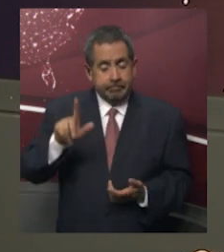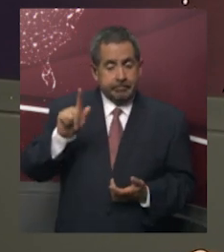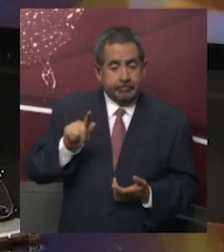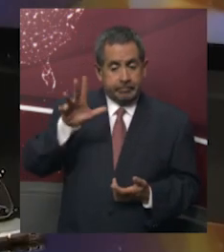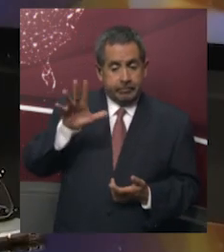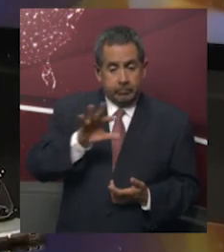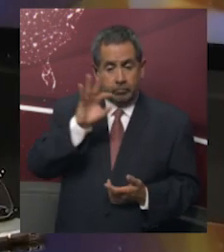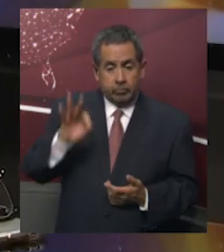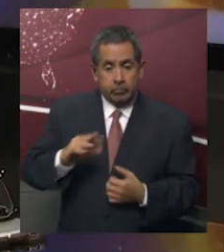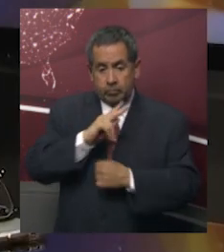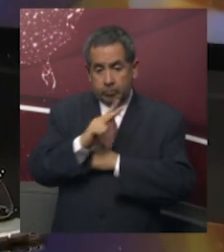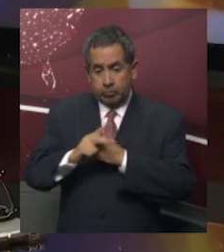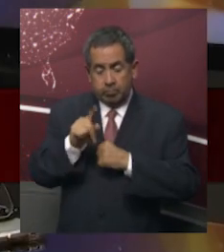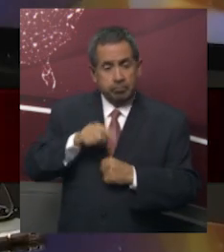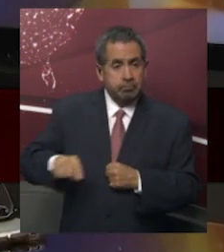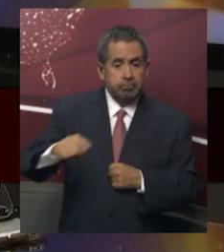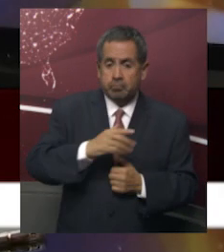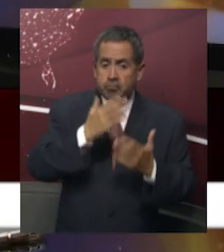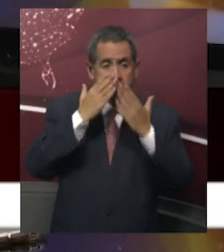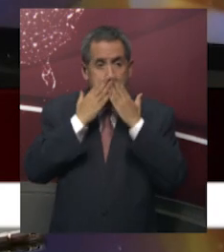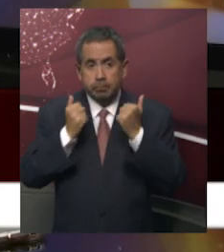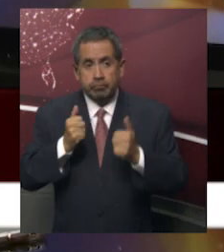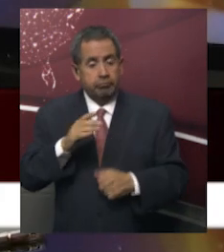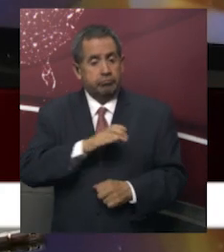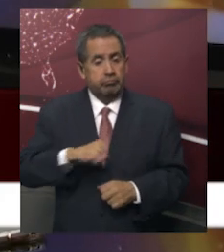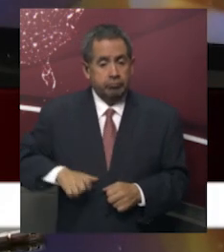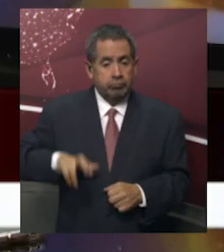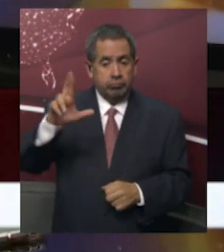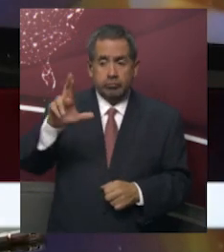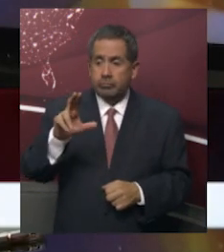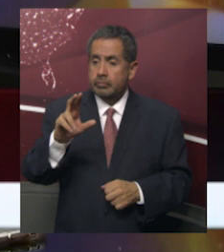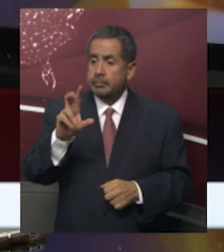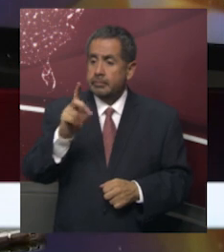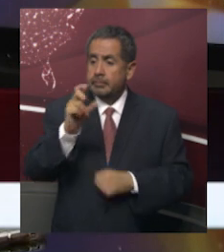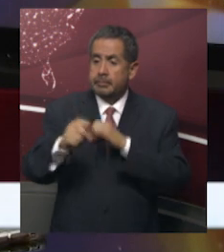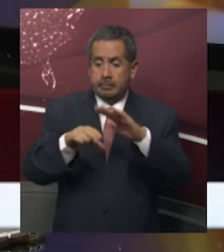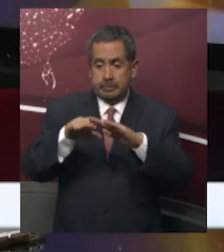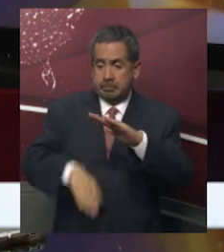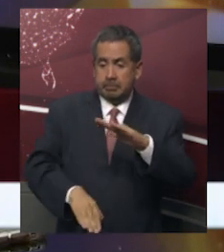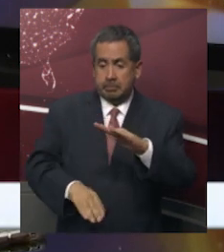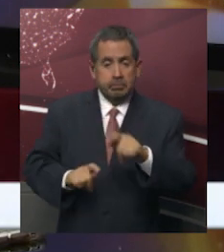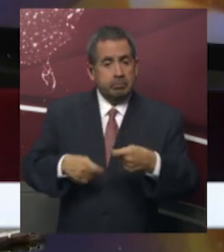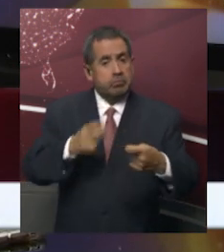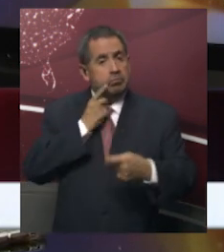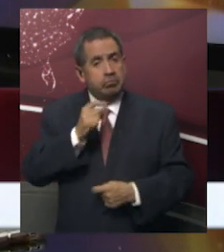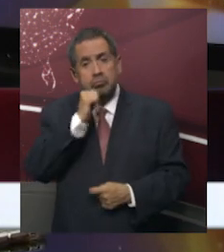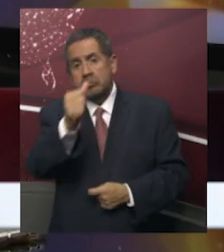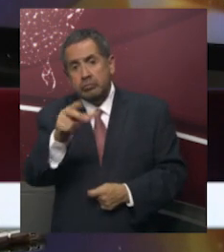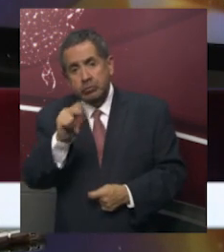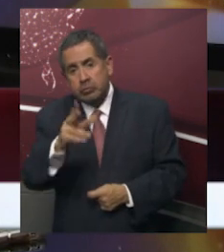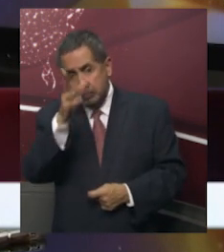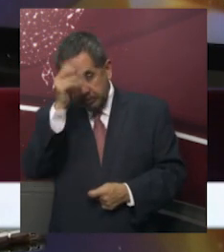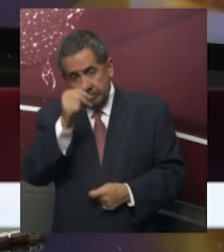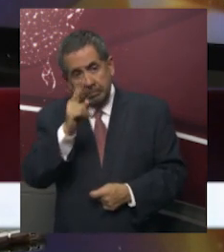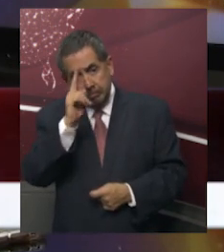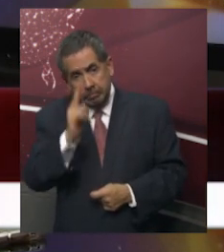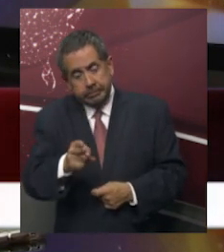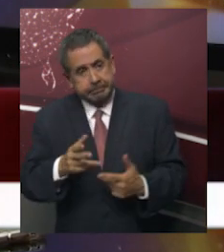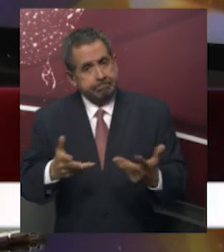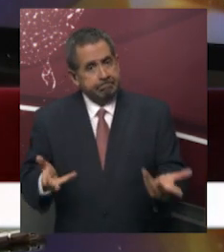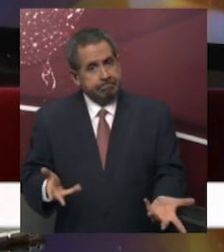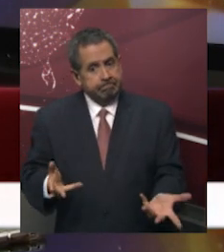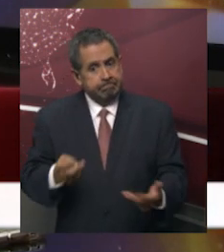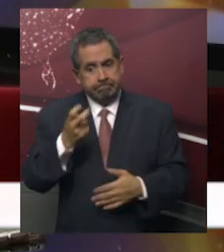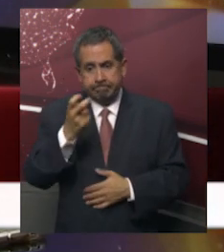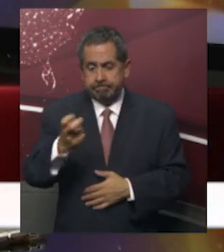75% de los países no permiten las candidaturas de personas menores de 30 años para ser diputados. Entonces, ahí también tenemos una tarea